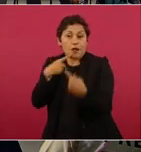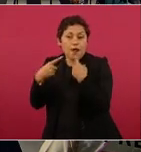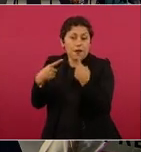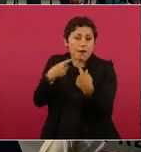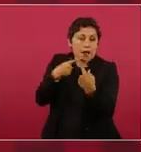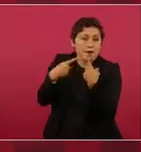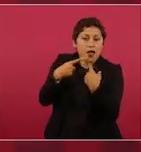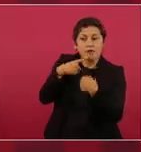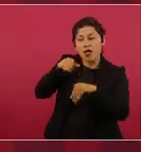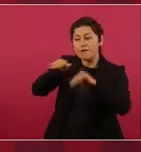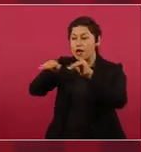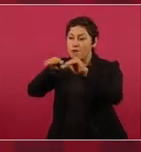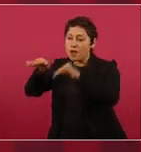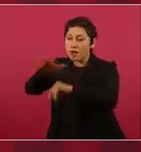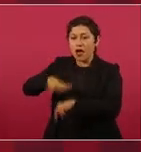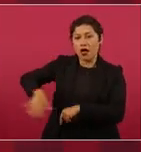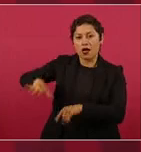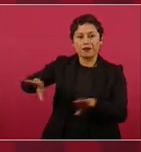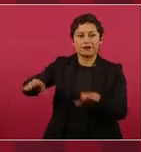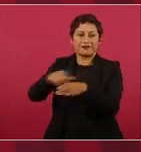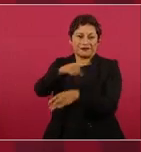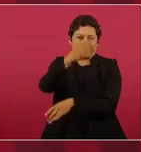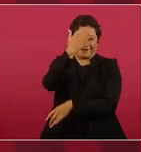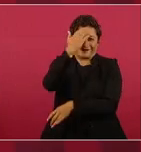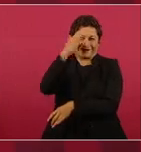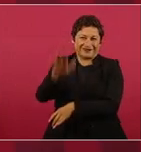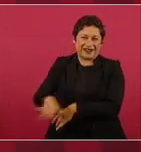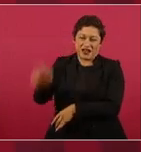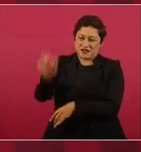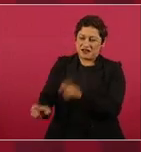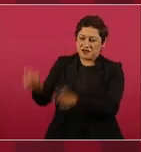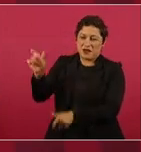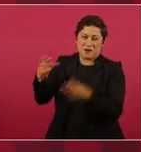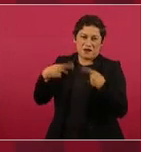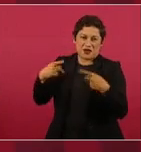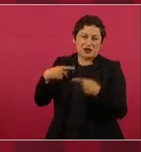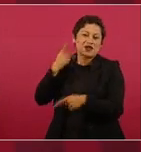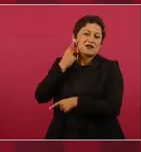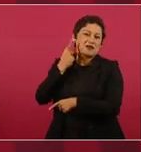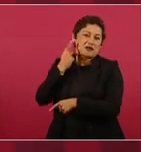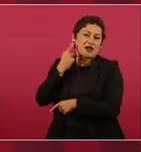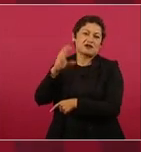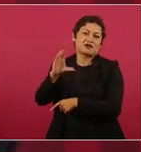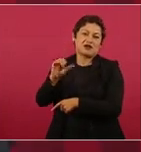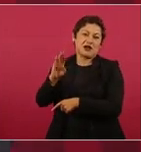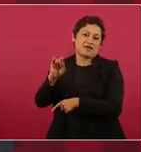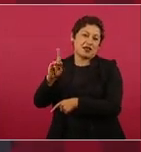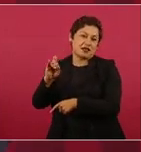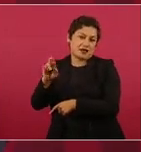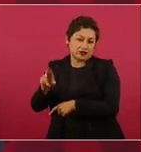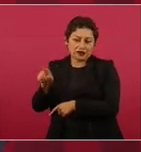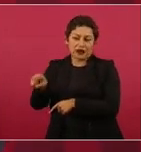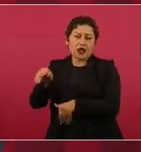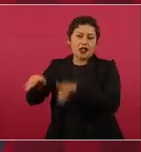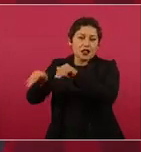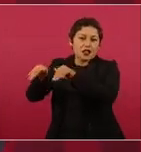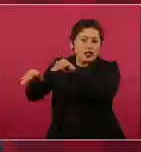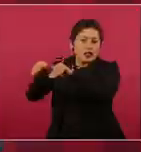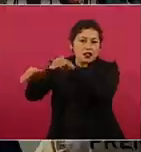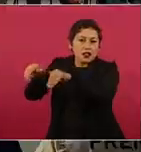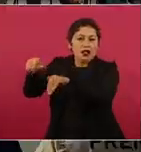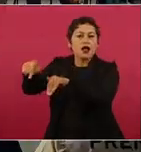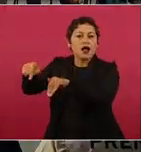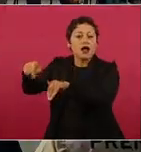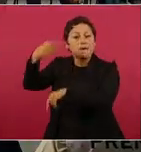personajes cabilderos, nosotros los conocemos como coyotes, que están haciendo presión para que el Poder